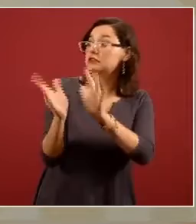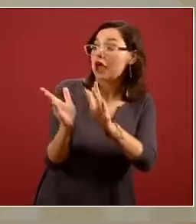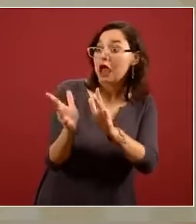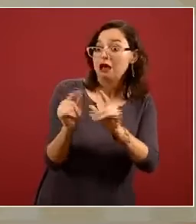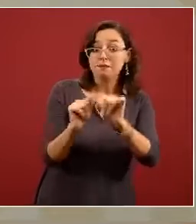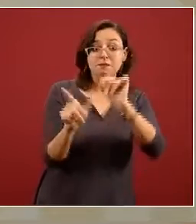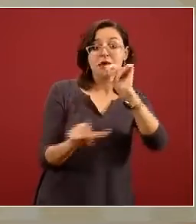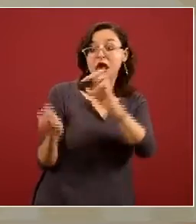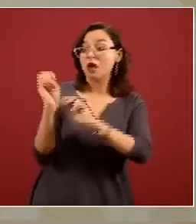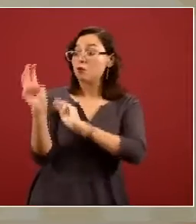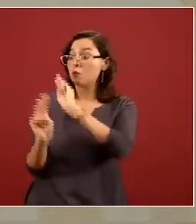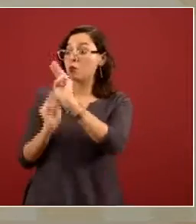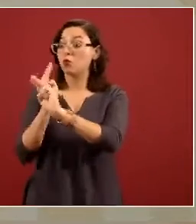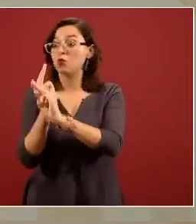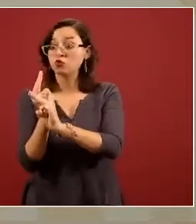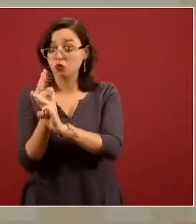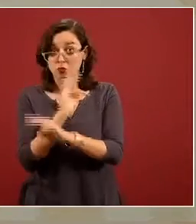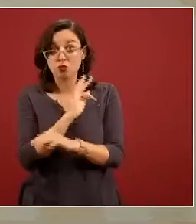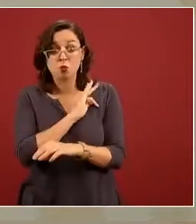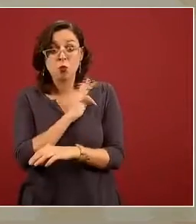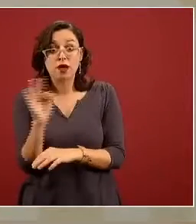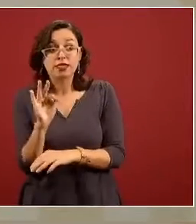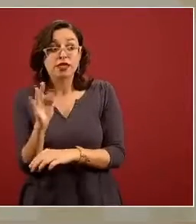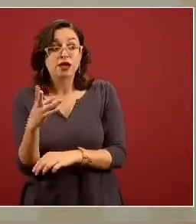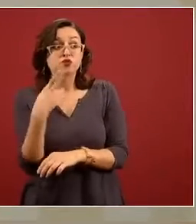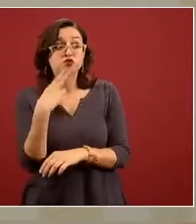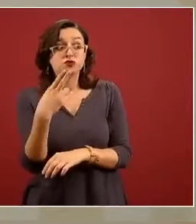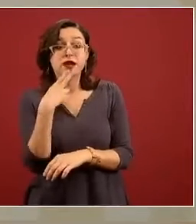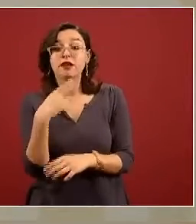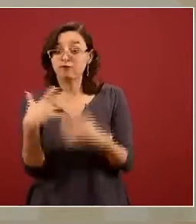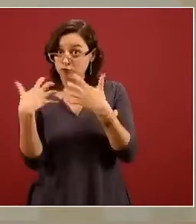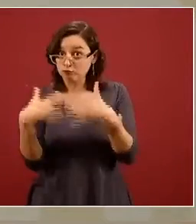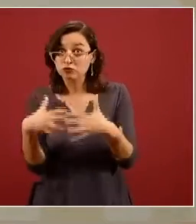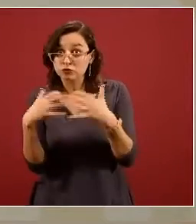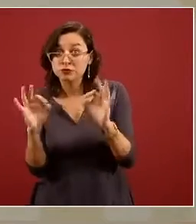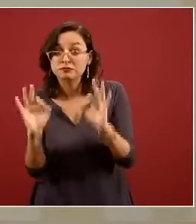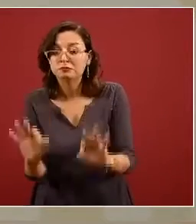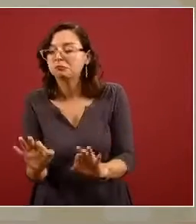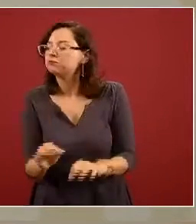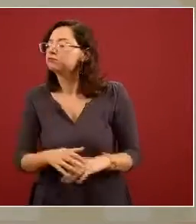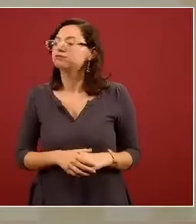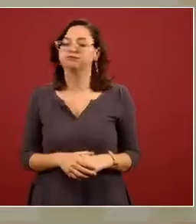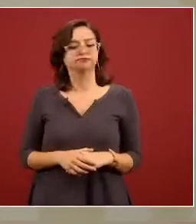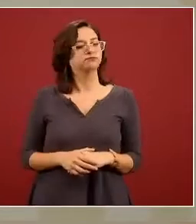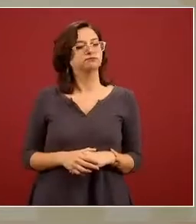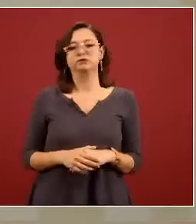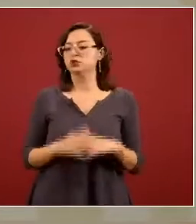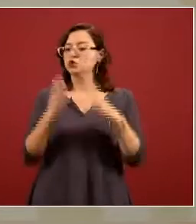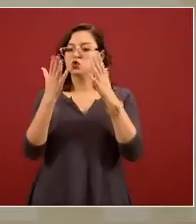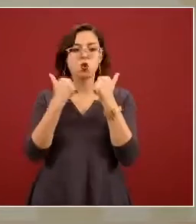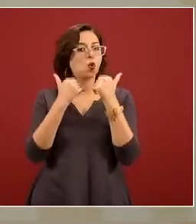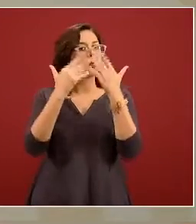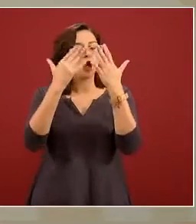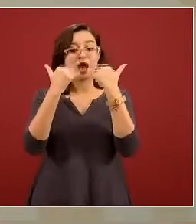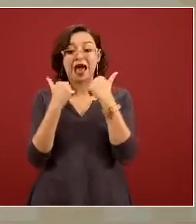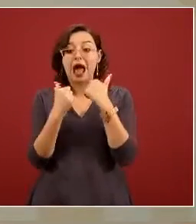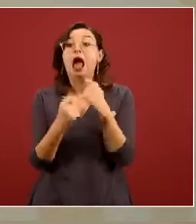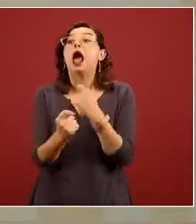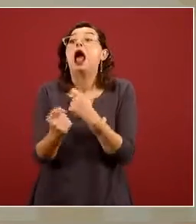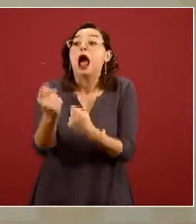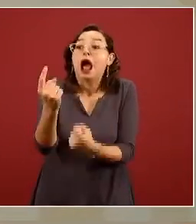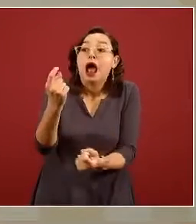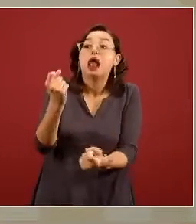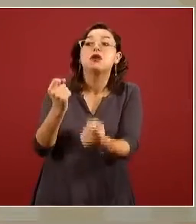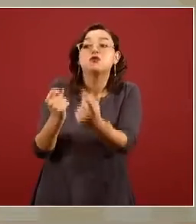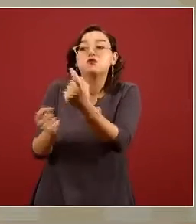en México ni en el mundo como un tratamiento regular. Hay algunos medicamentos que pudieran ser